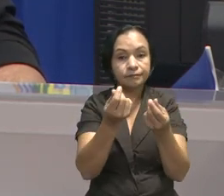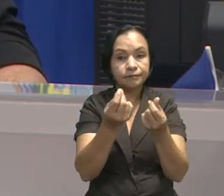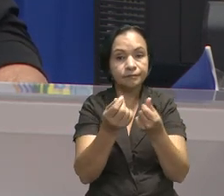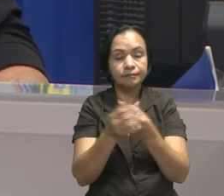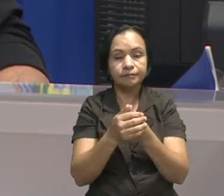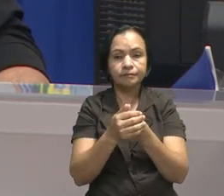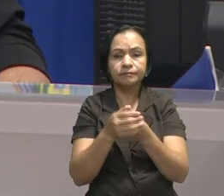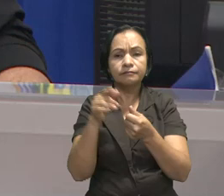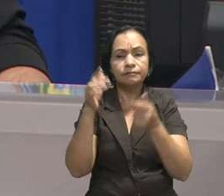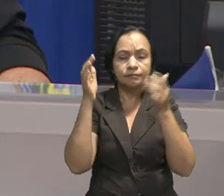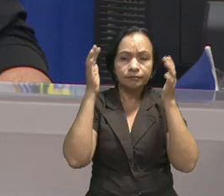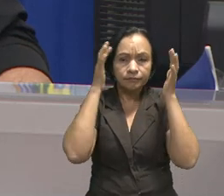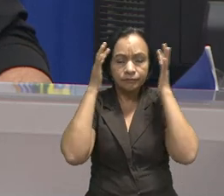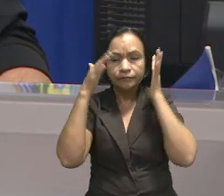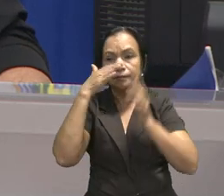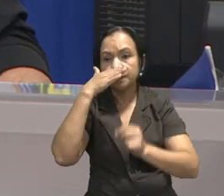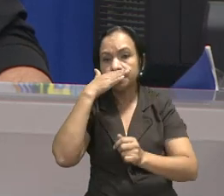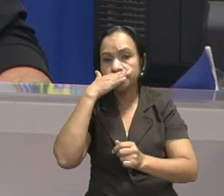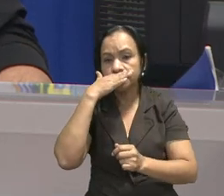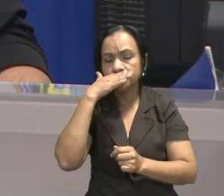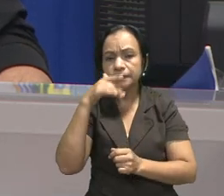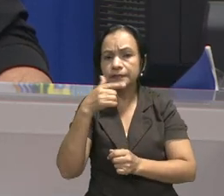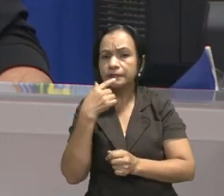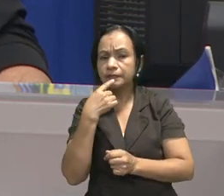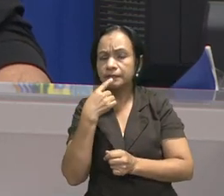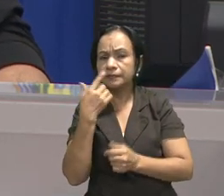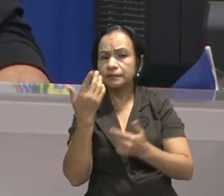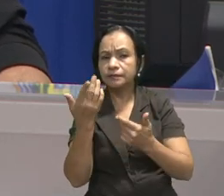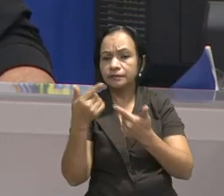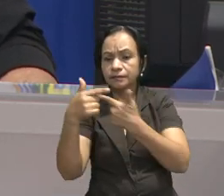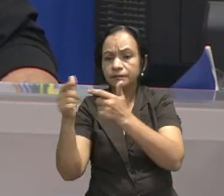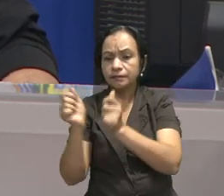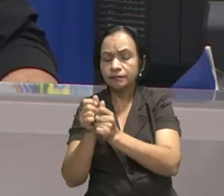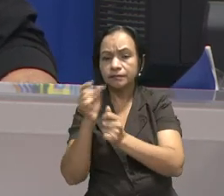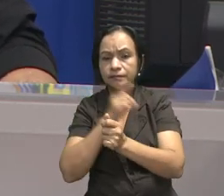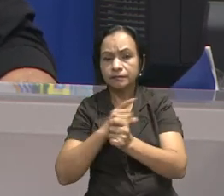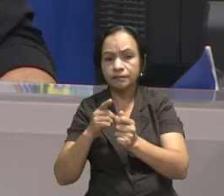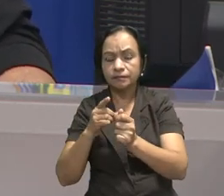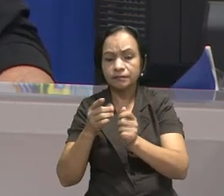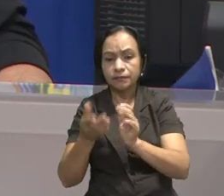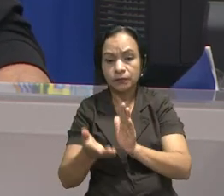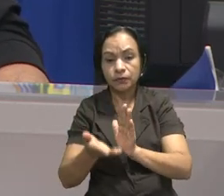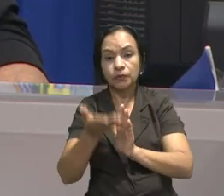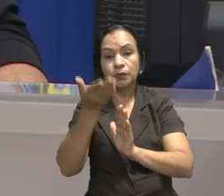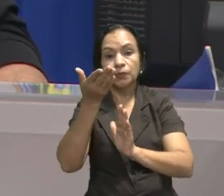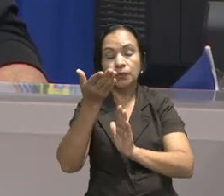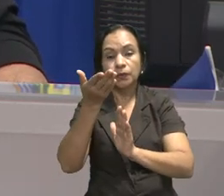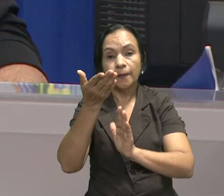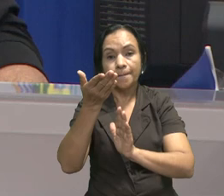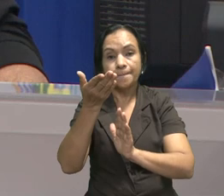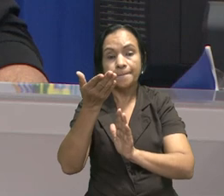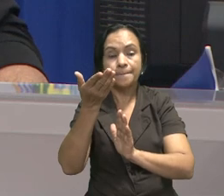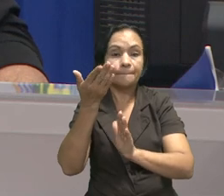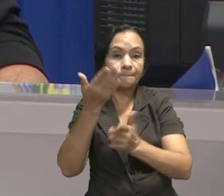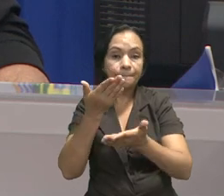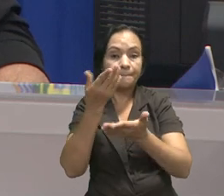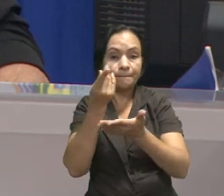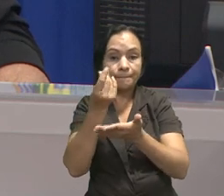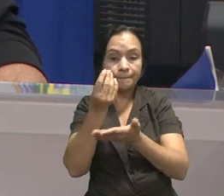tuvo precisamente el Frente Sandinista era que se subieran los montos de las pensiones de